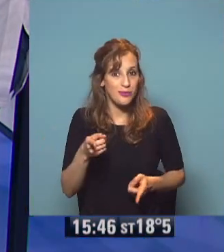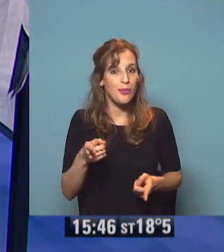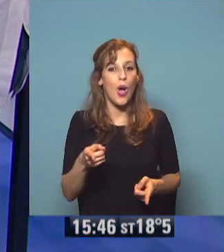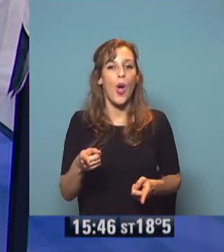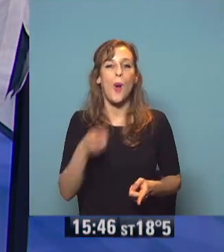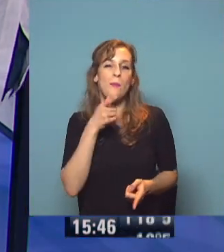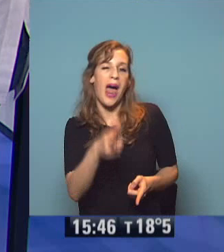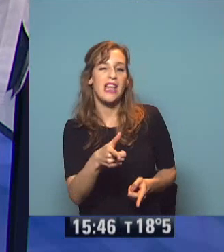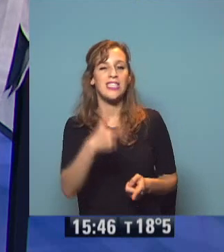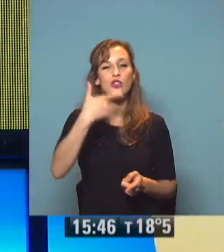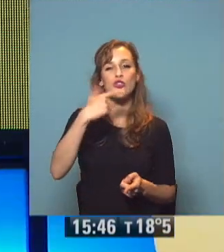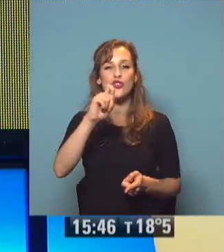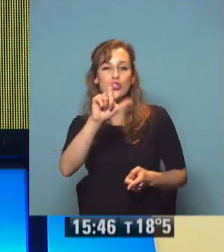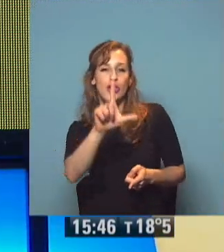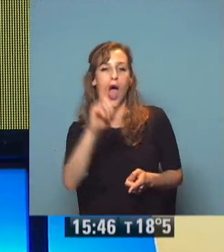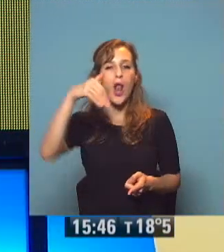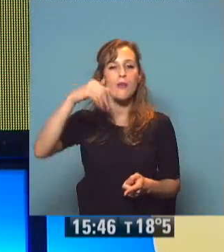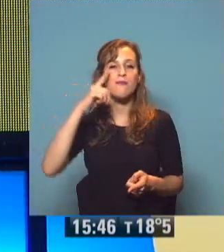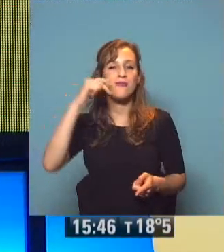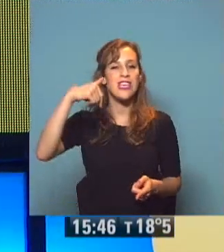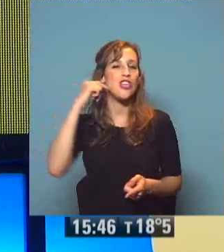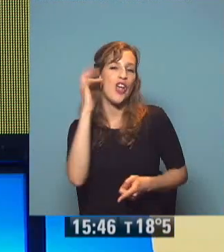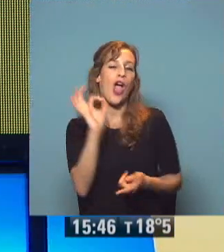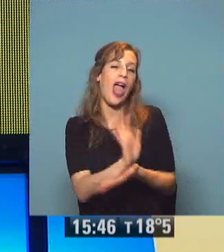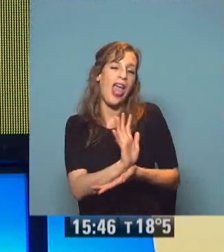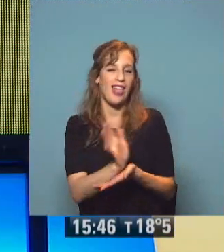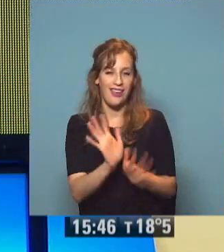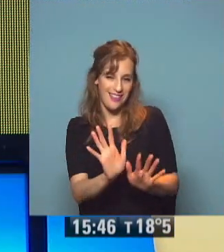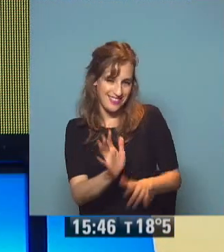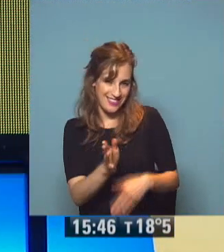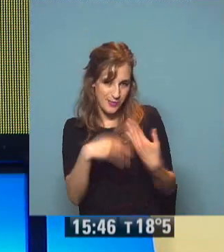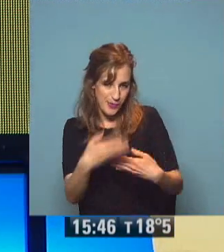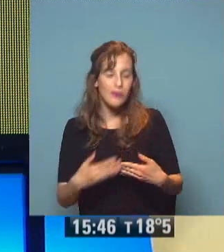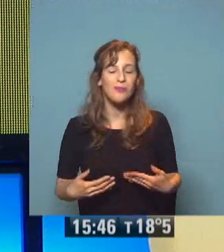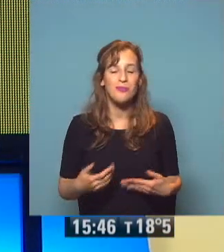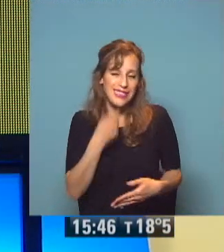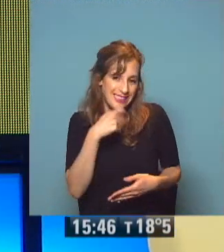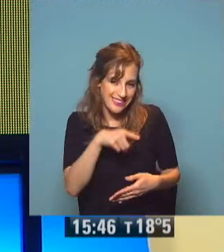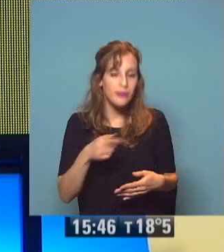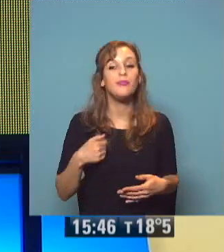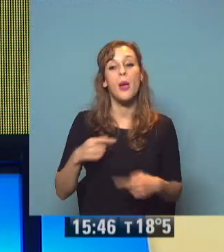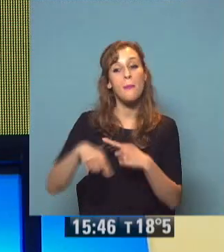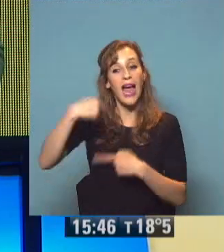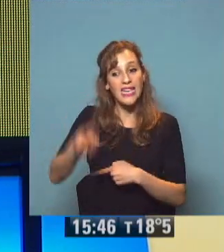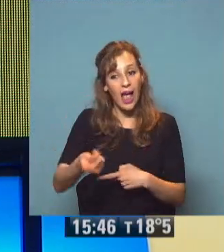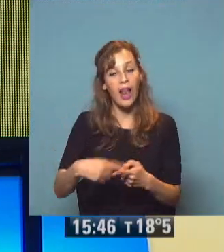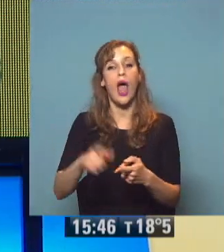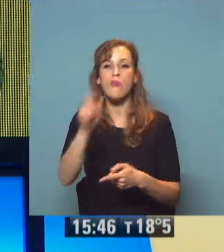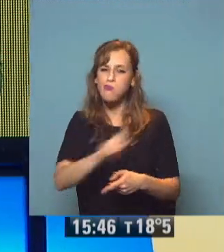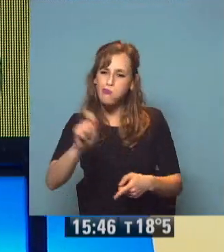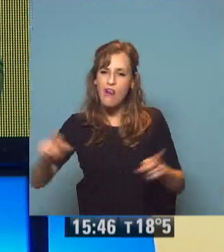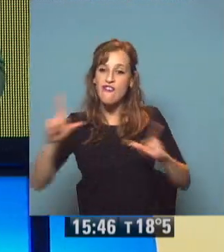Solmingo. El solmingo que inventó Emi. Y entonces, a partir de mañana, cuando pongamos la fecha, vamos a agregar los días de la